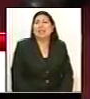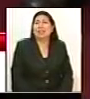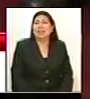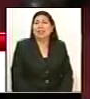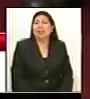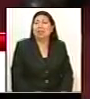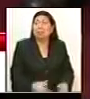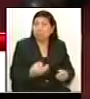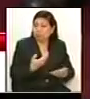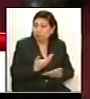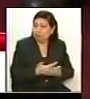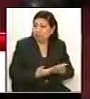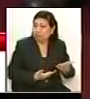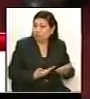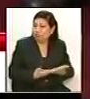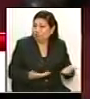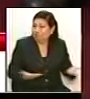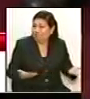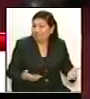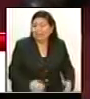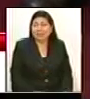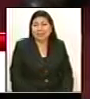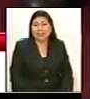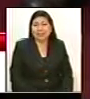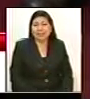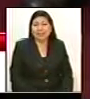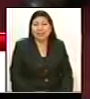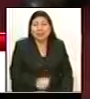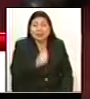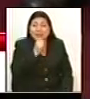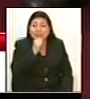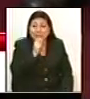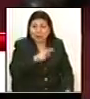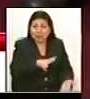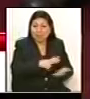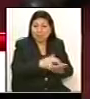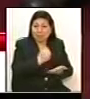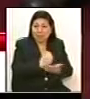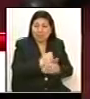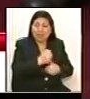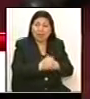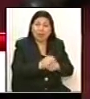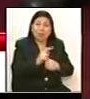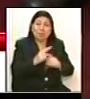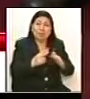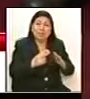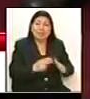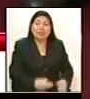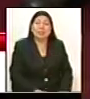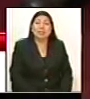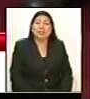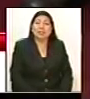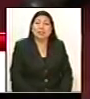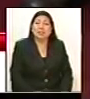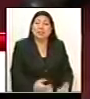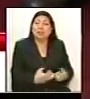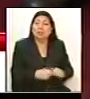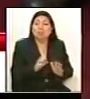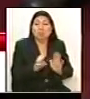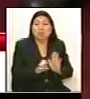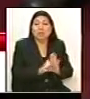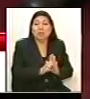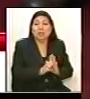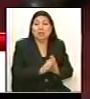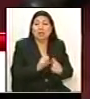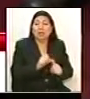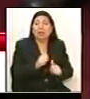Cifras oficiales. Existen reservas probadas en el año 2017 de las empresas, por ejemplo, que están en